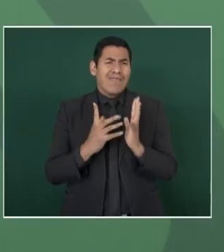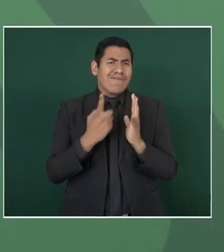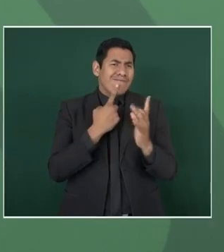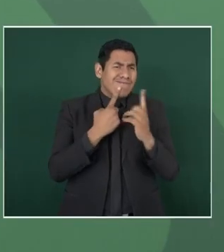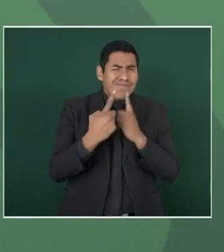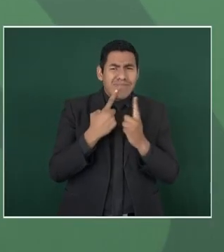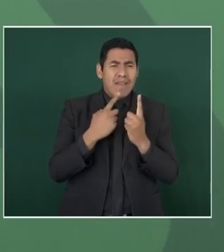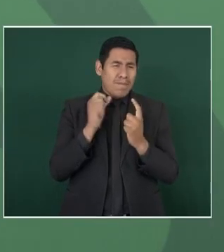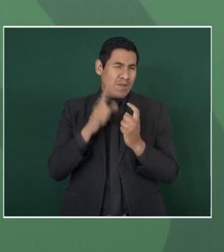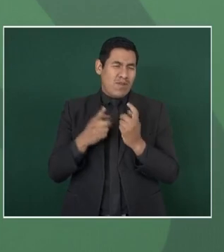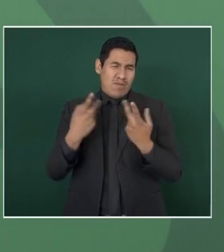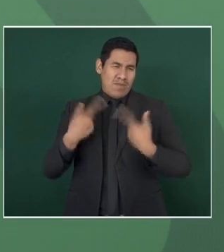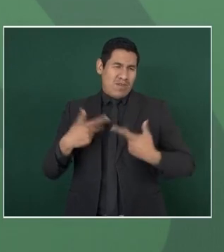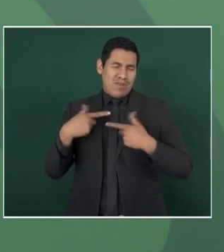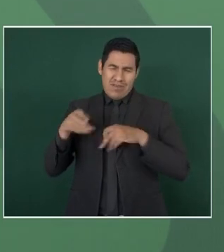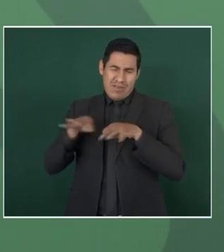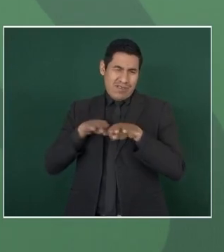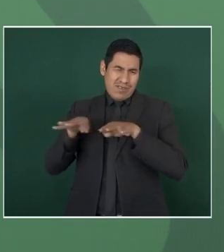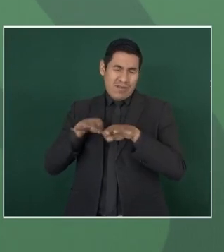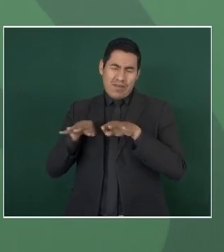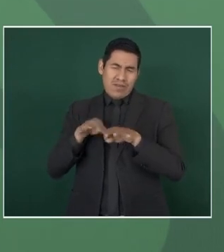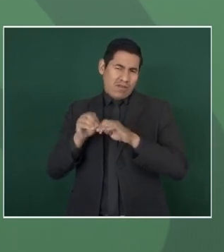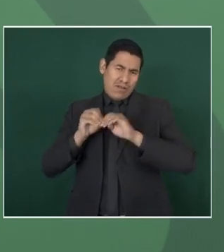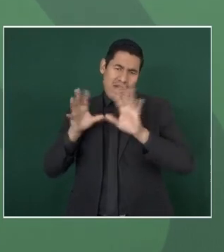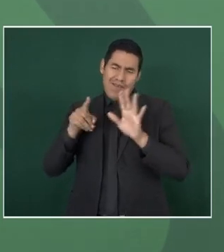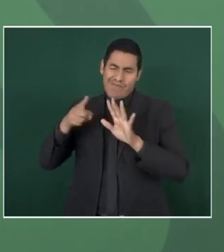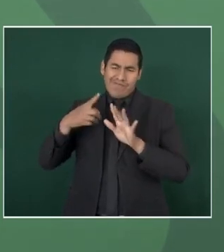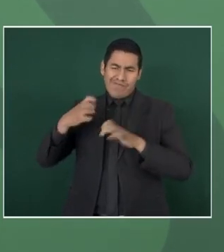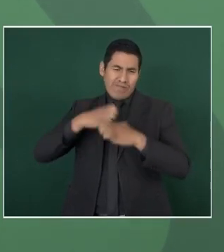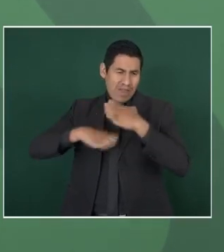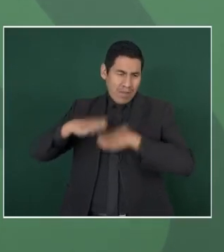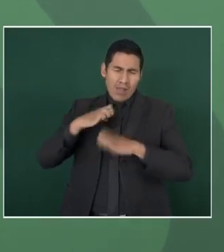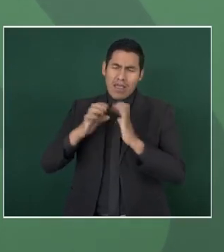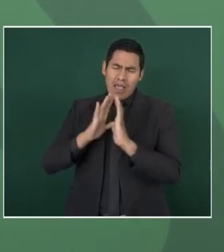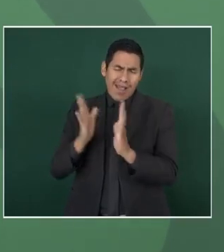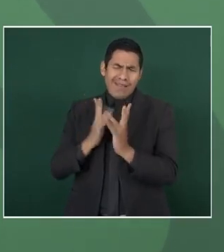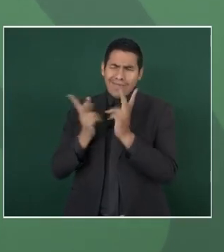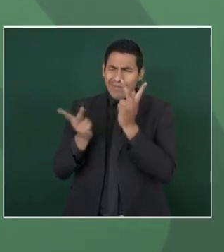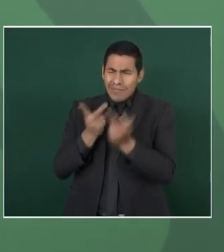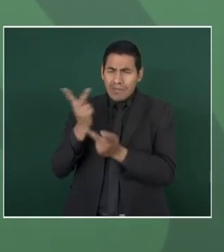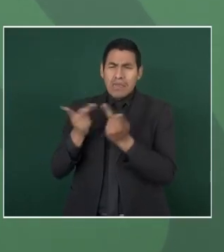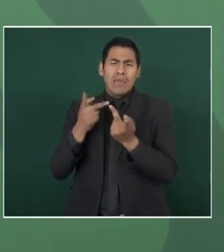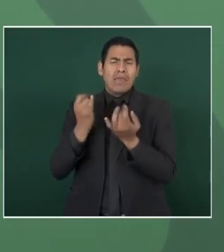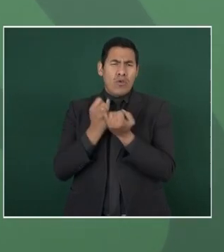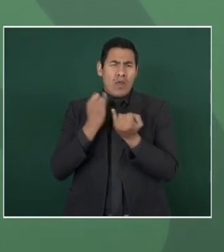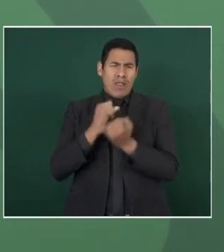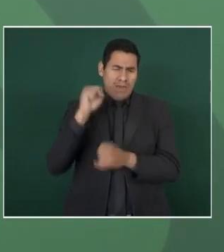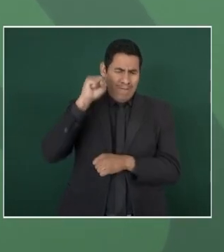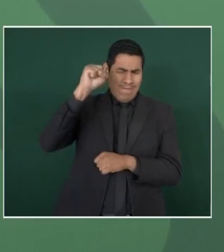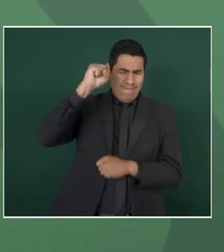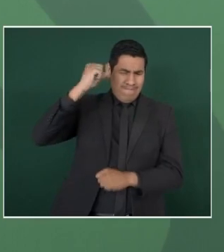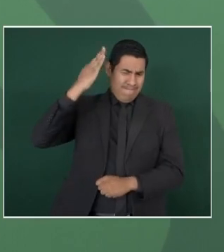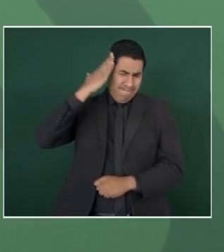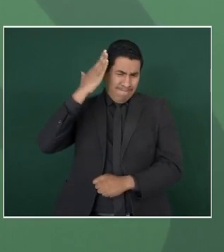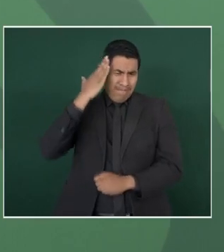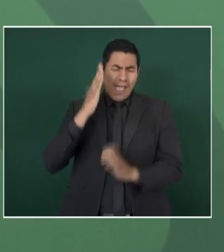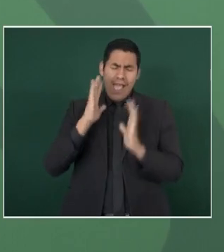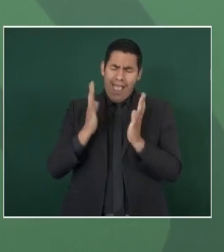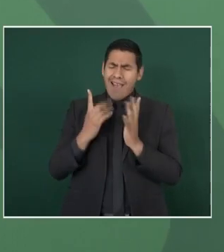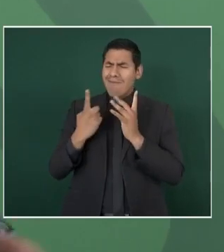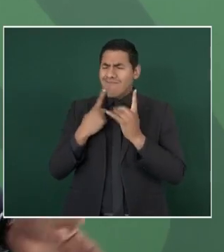laboristas, desde luego a los trabajadores, a los dirigentes sindicales.